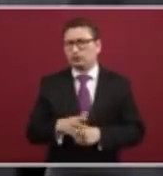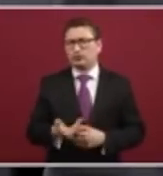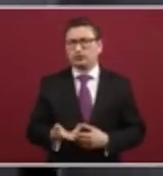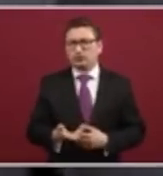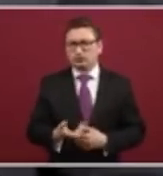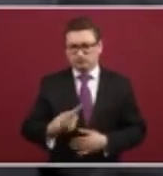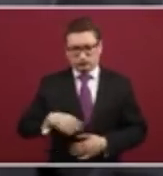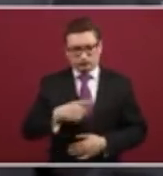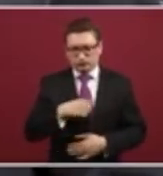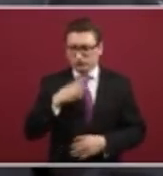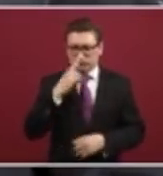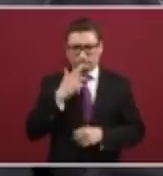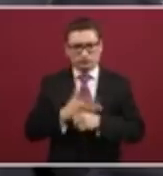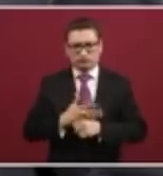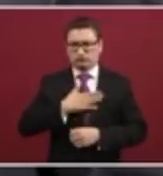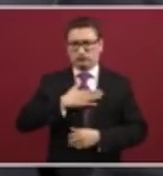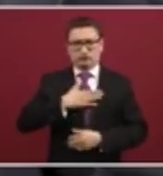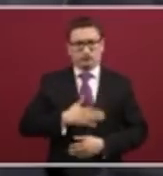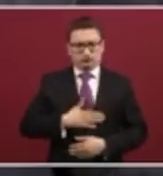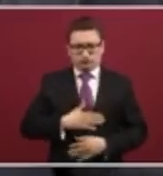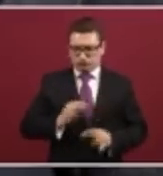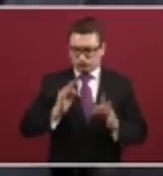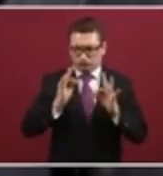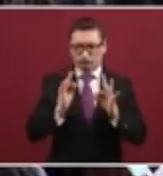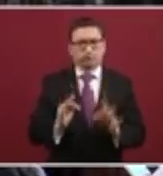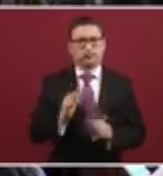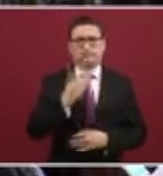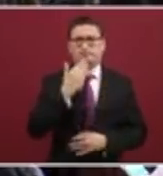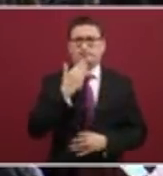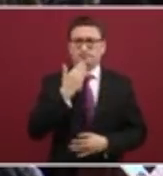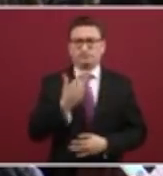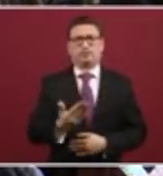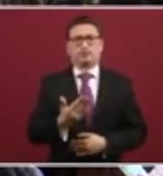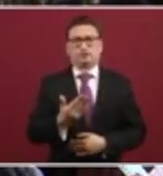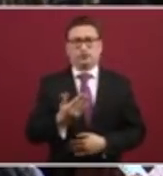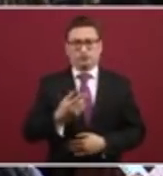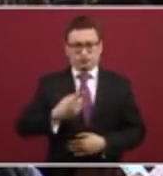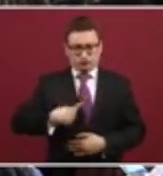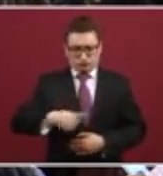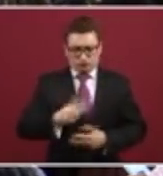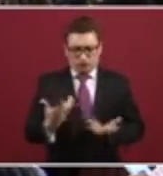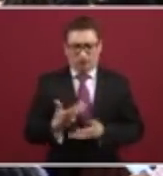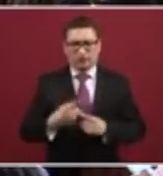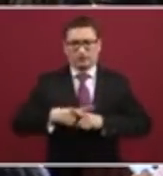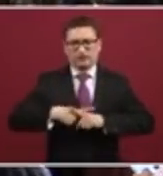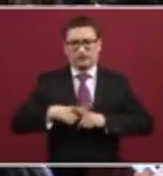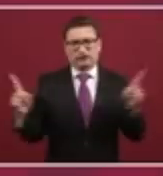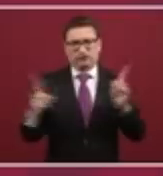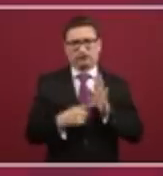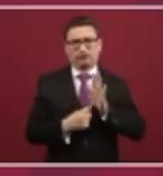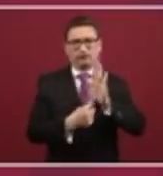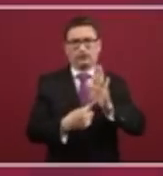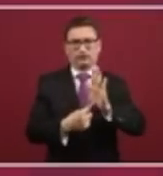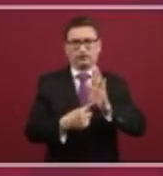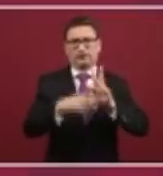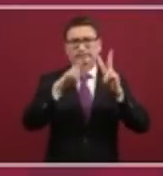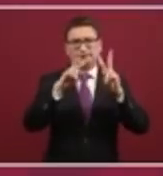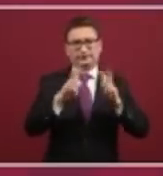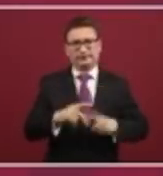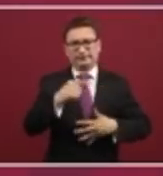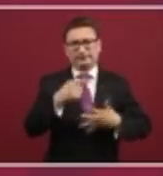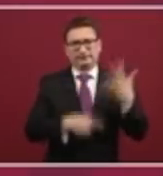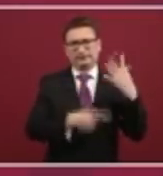muchas rectitud tenemos que mostrar la diferencia en todo